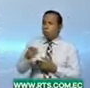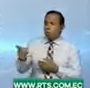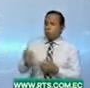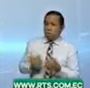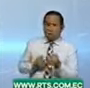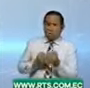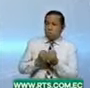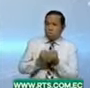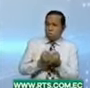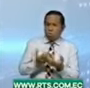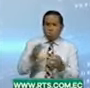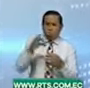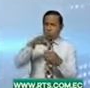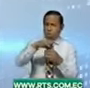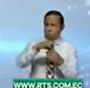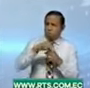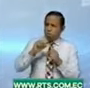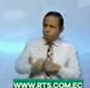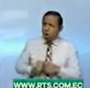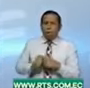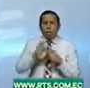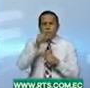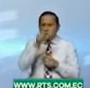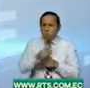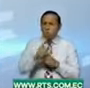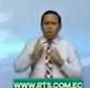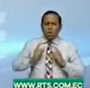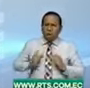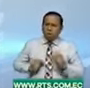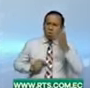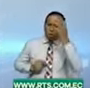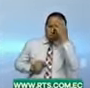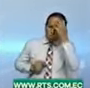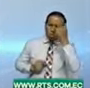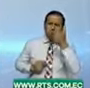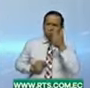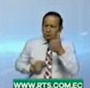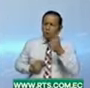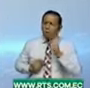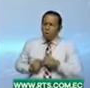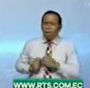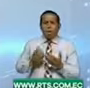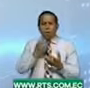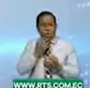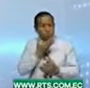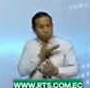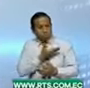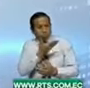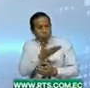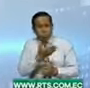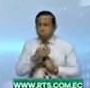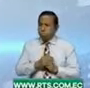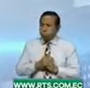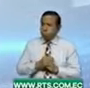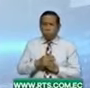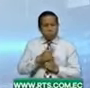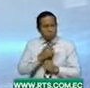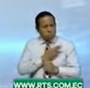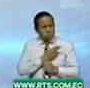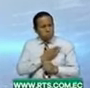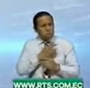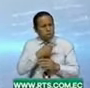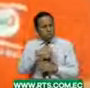candidato coherente que sabe de salud y educación, como es ginecólogo y como es el profesor universitario que